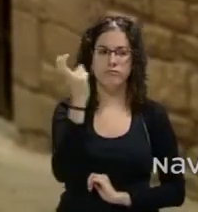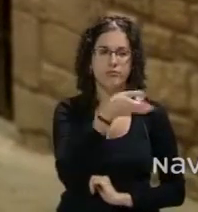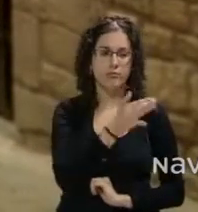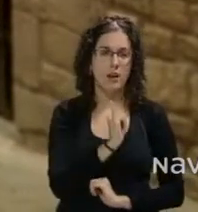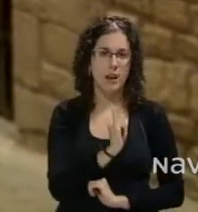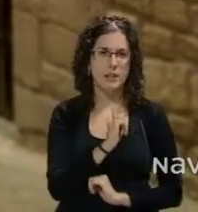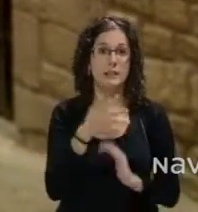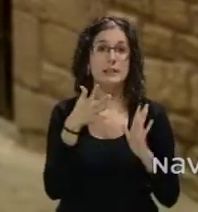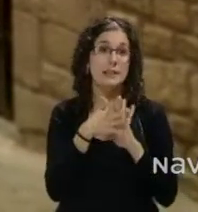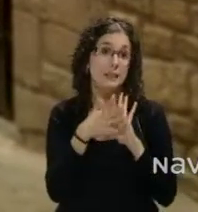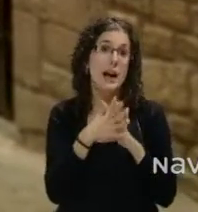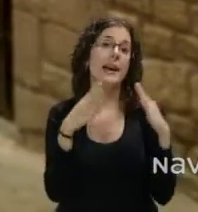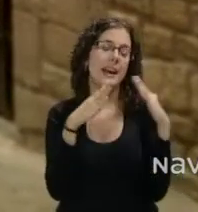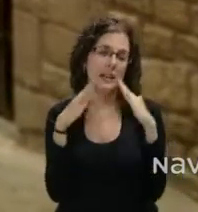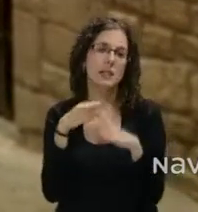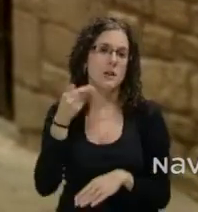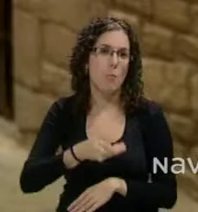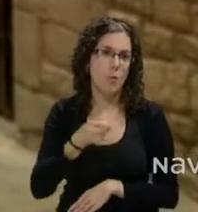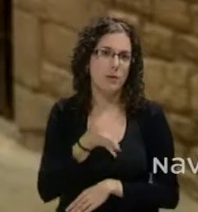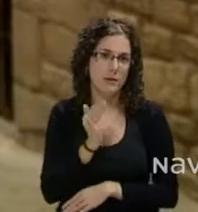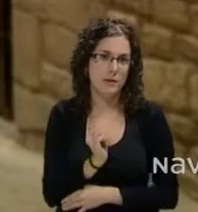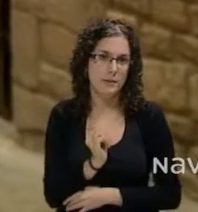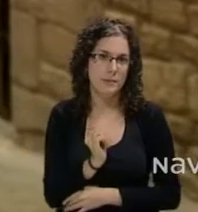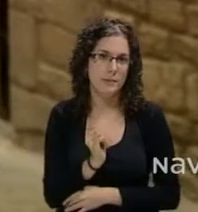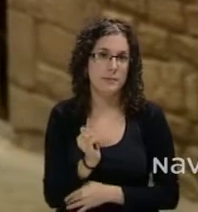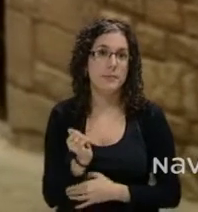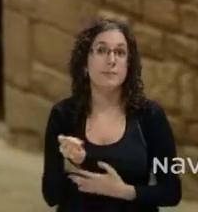importantes cuyos beneficios